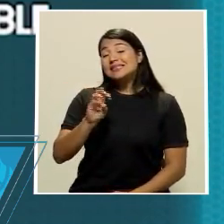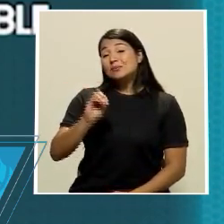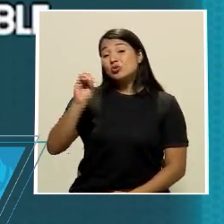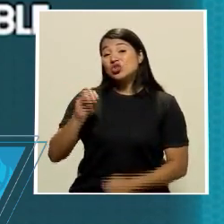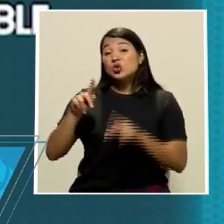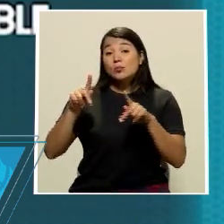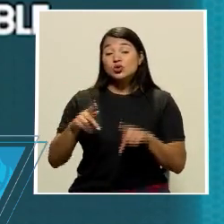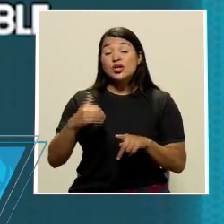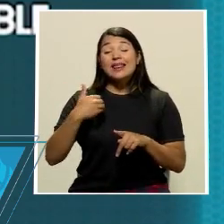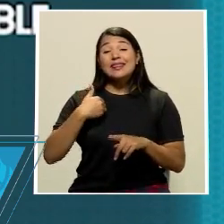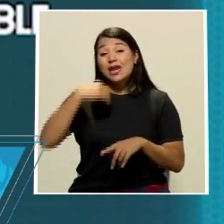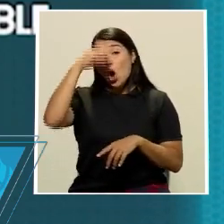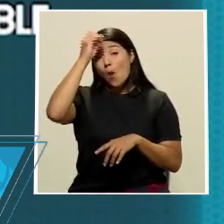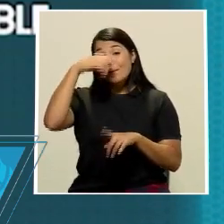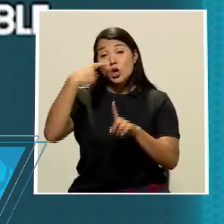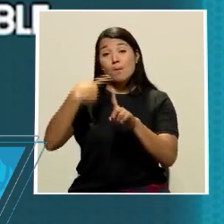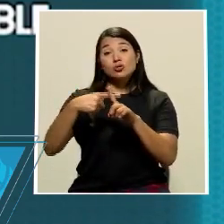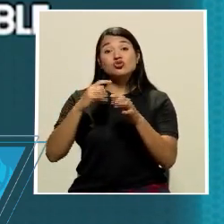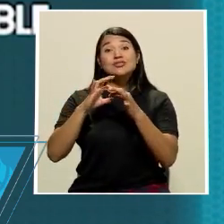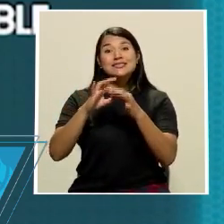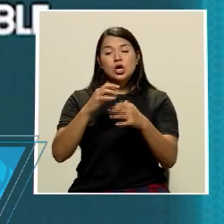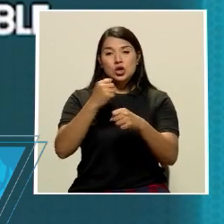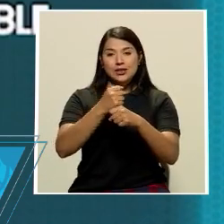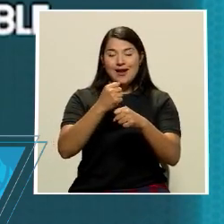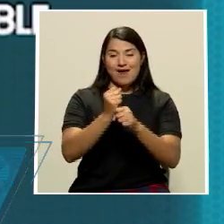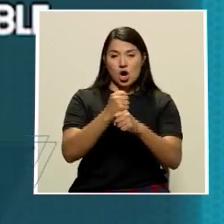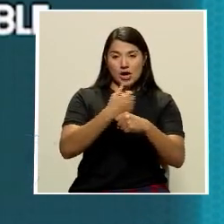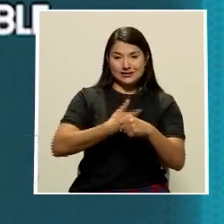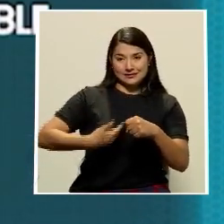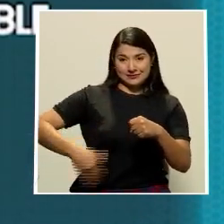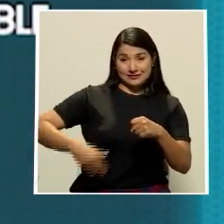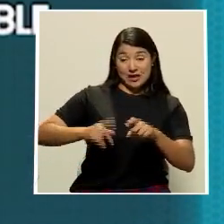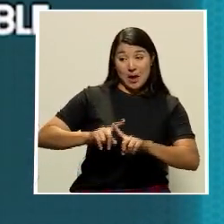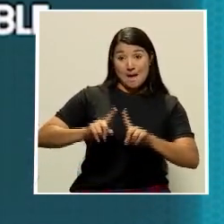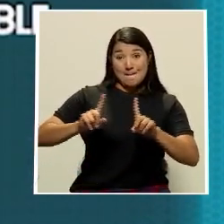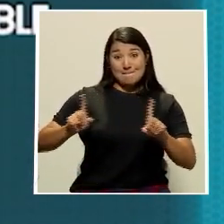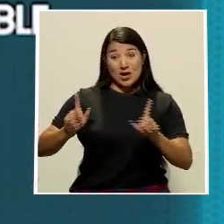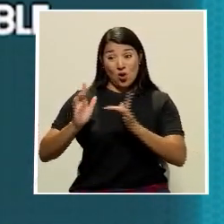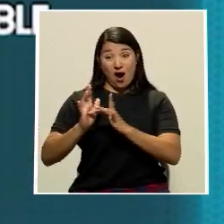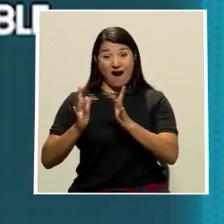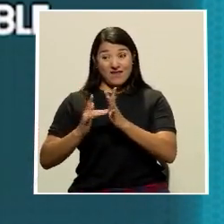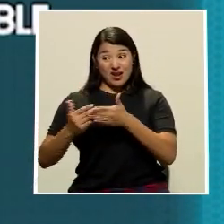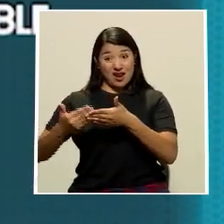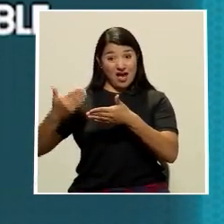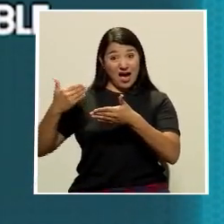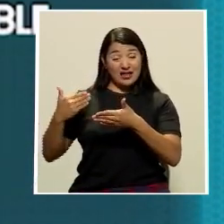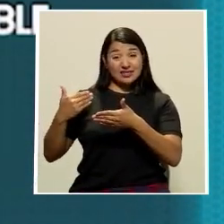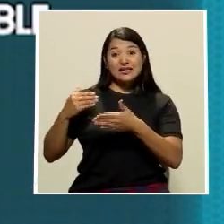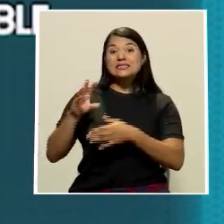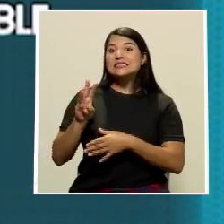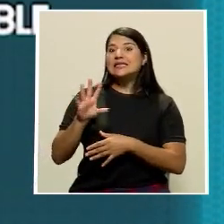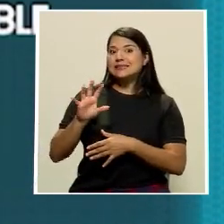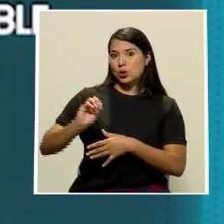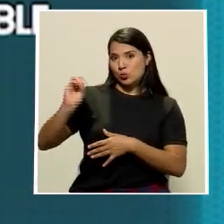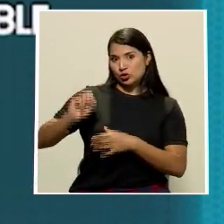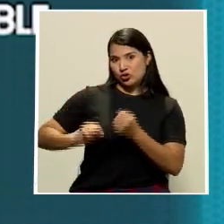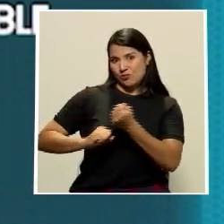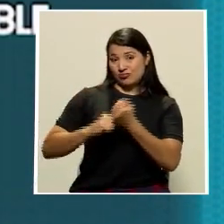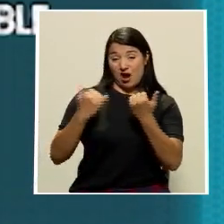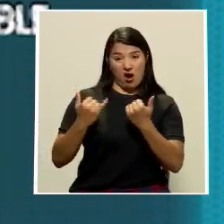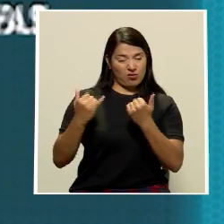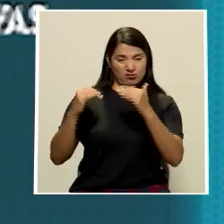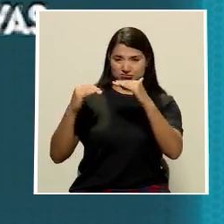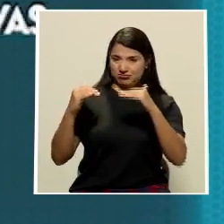una opinión positiva de la gestión del mandatario, mientras que en abril anterior este respaldo era del 65%. Por otro lado,